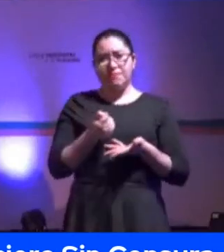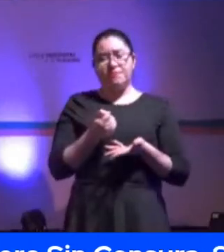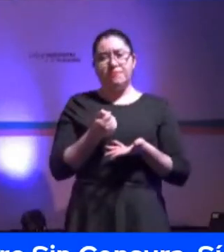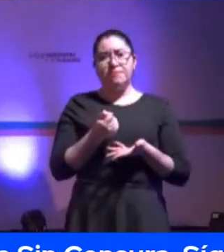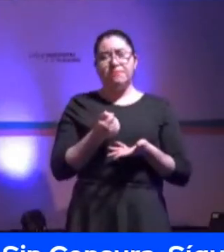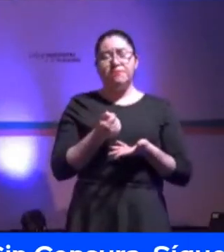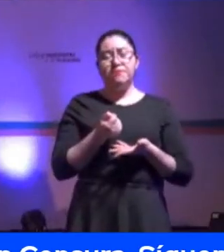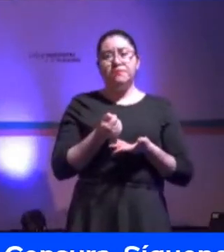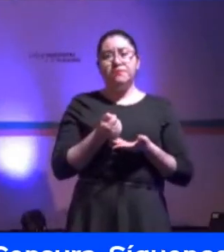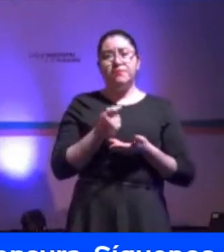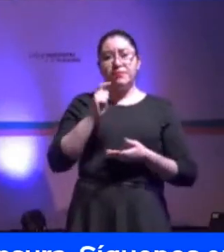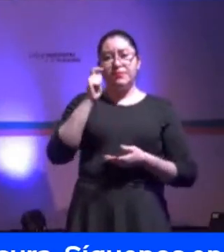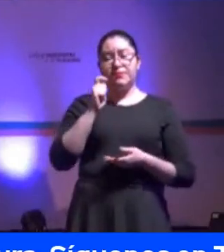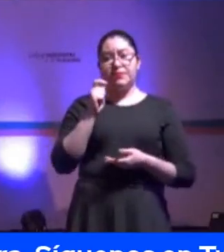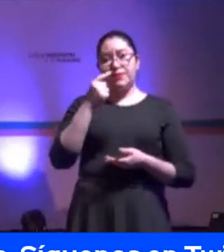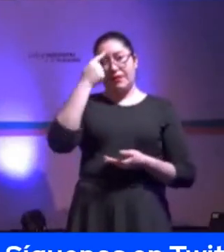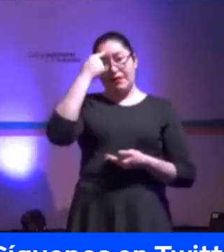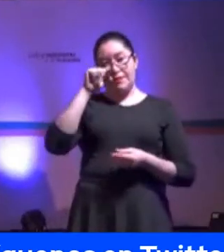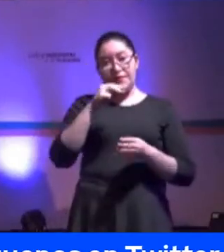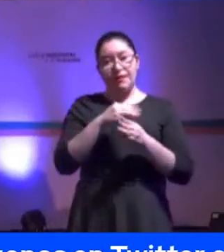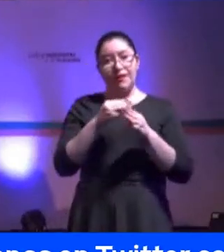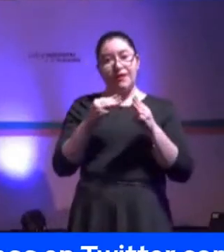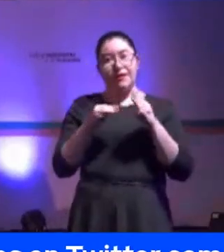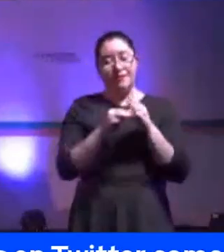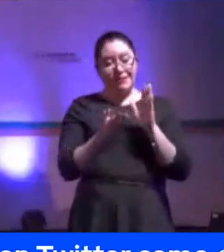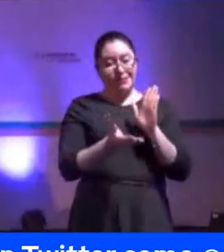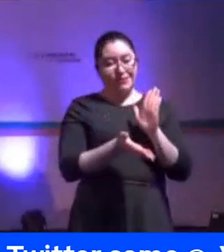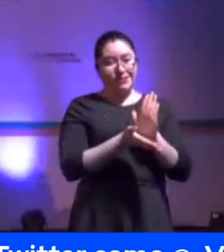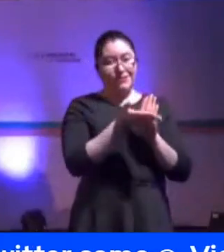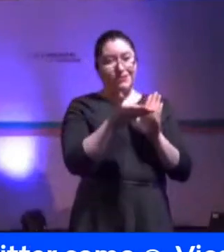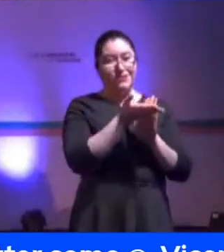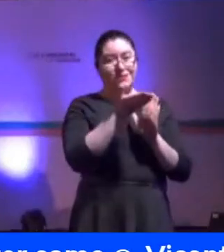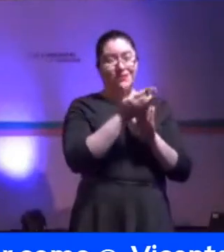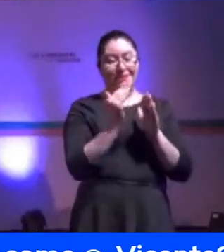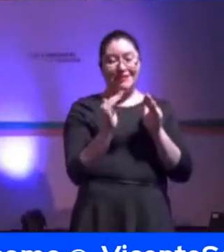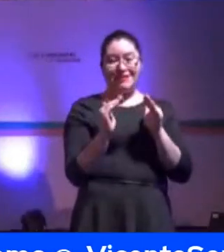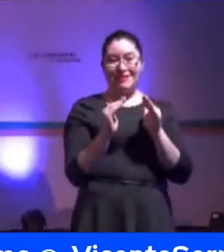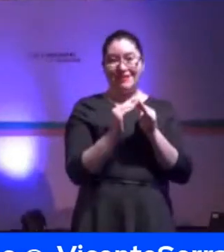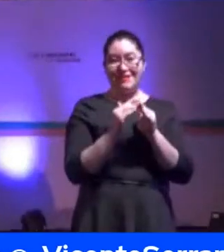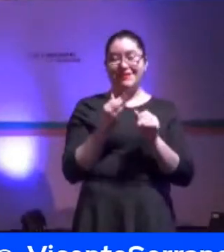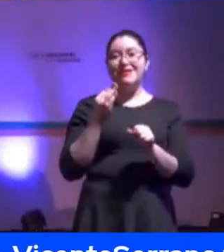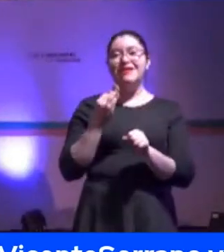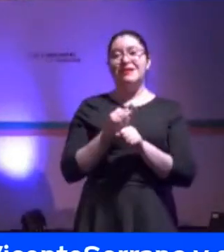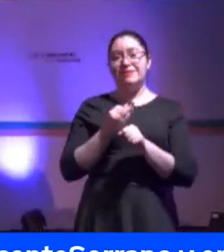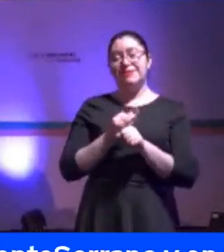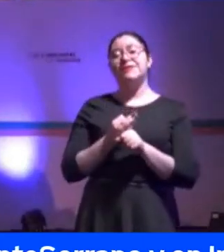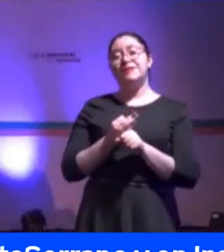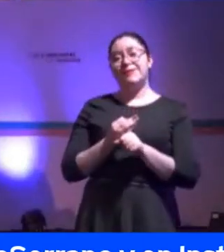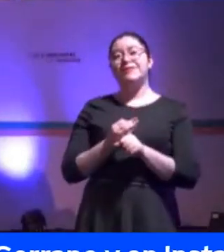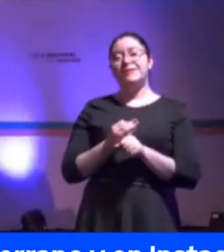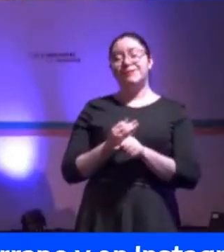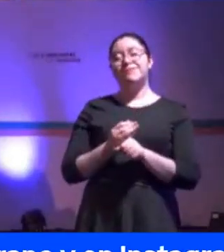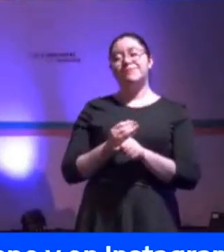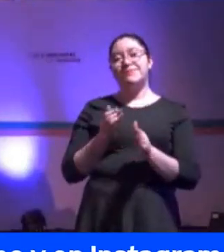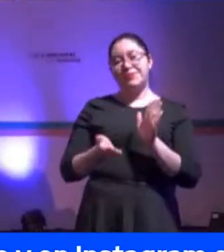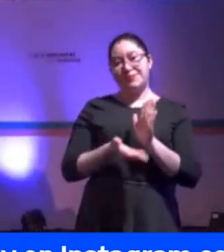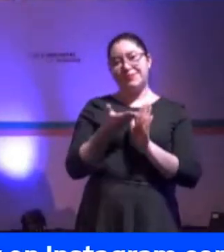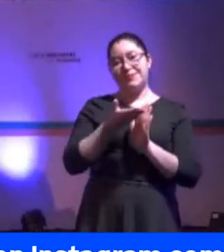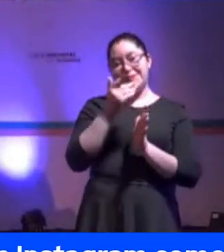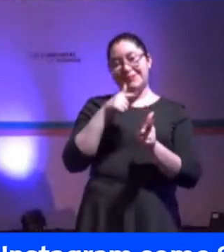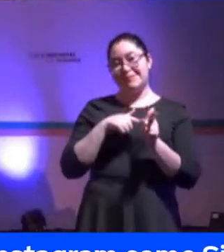sustentar parte de los materiales de construcción de la casa que hasta el día de hoy sigue construyéndose.